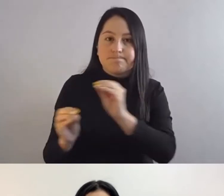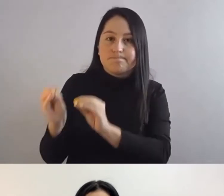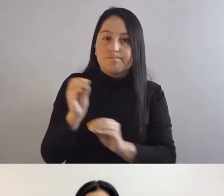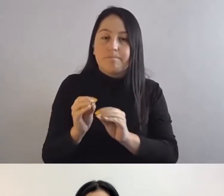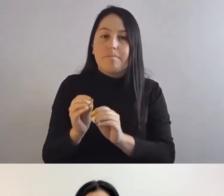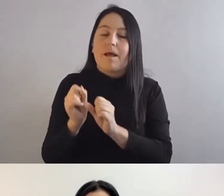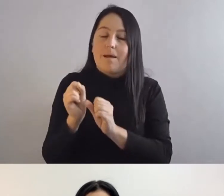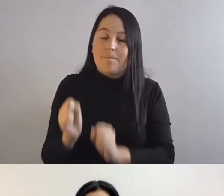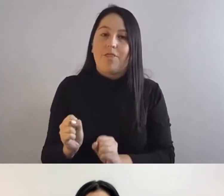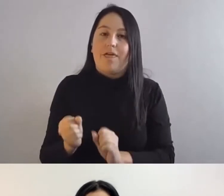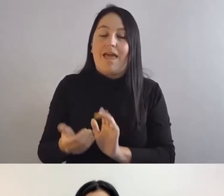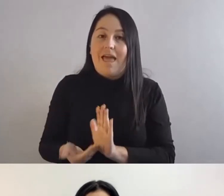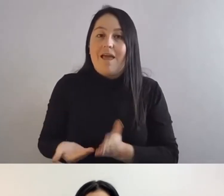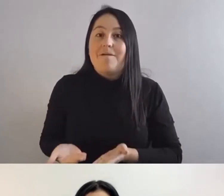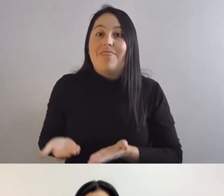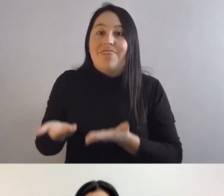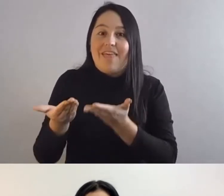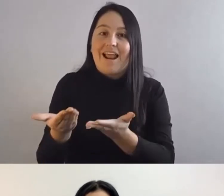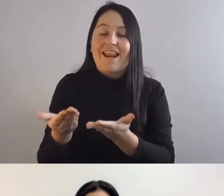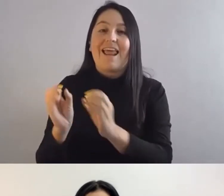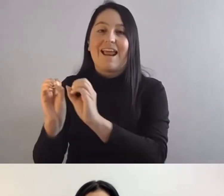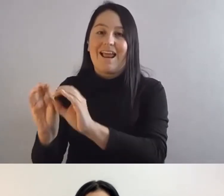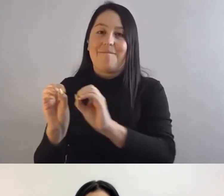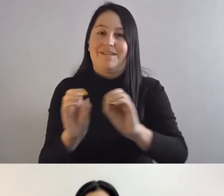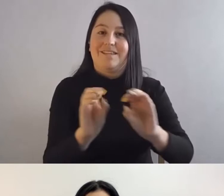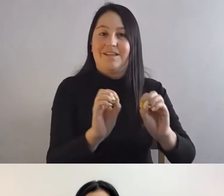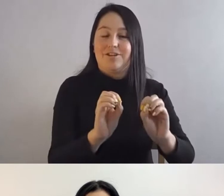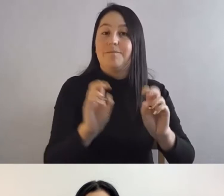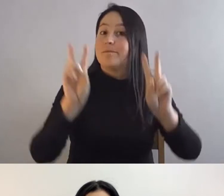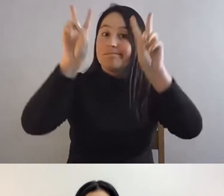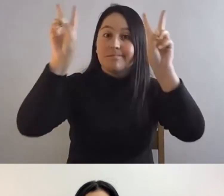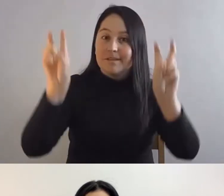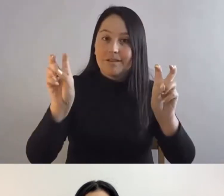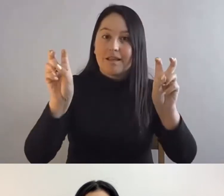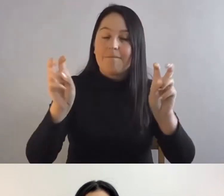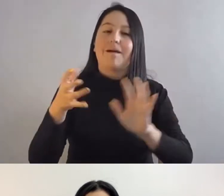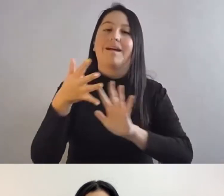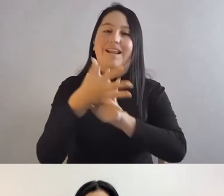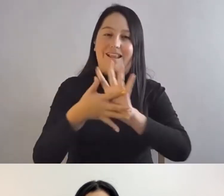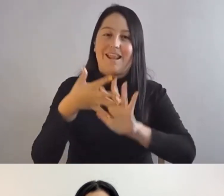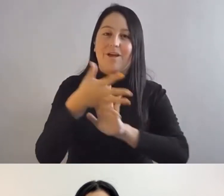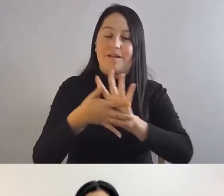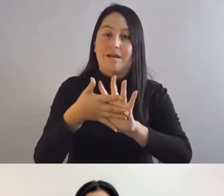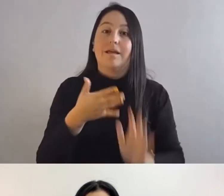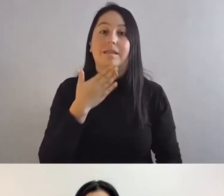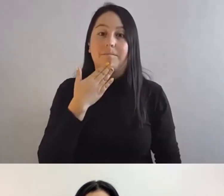espacio de capacitación y de formación en relación a la lengua de señas y a la cultura sorda.